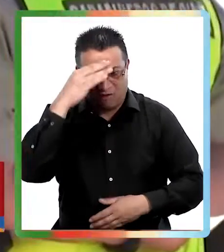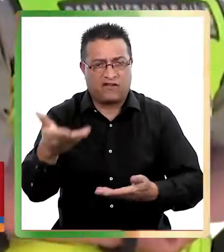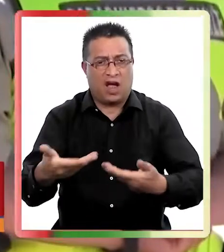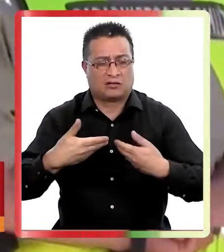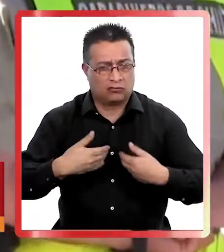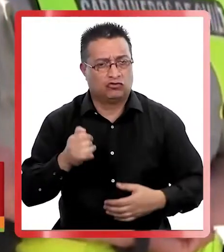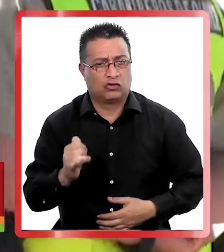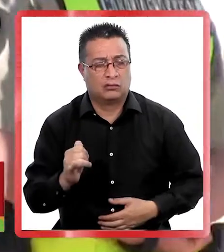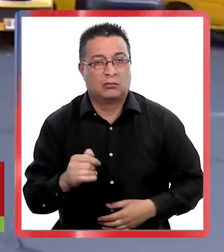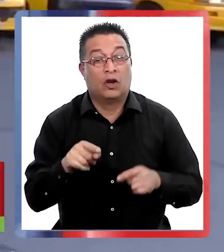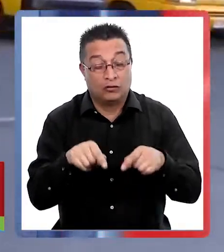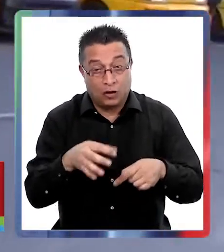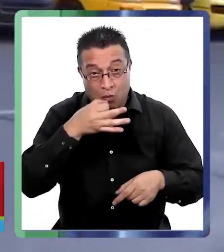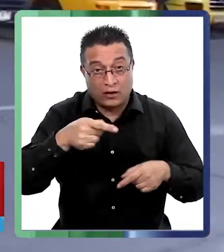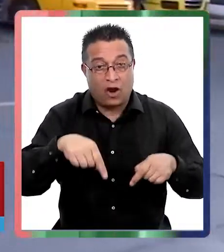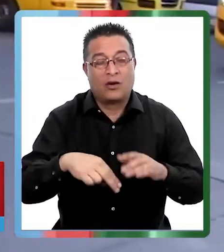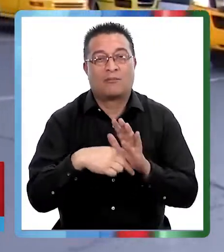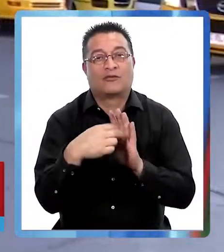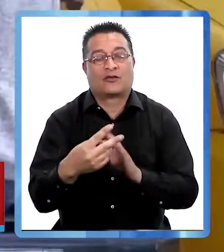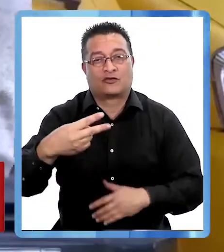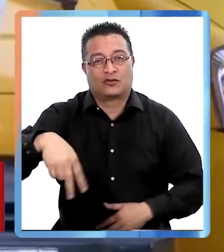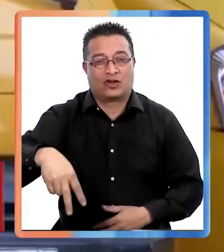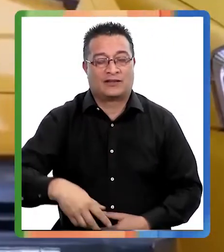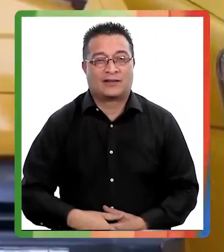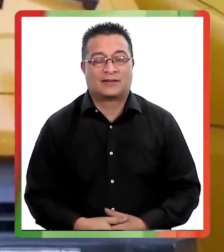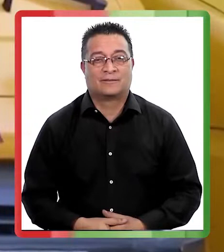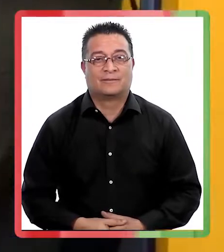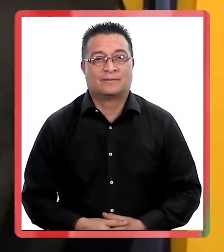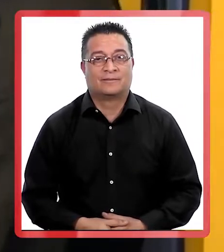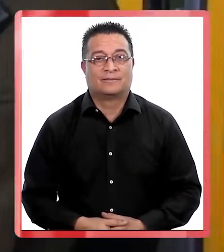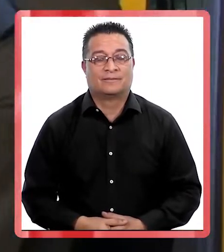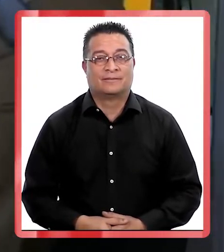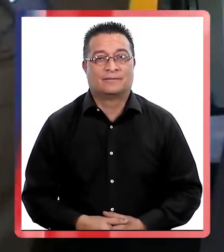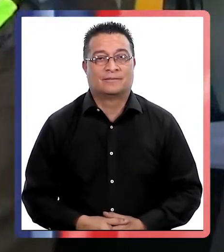sus servicios. Esto y más en Portavoz Noticias.